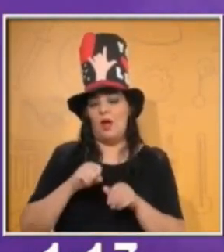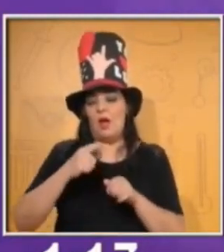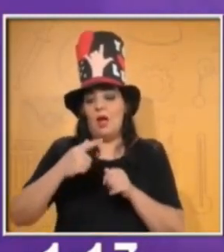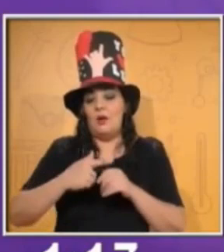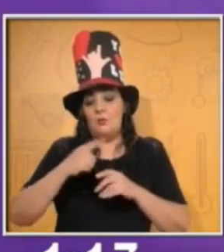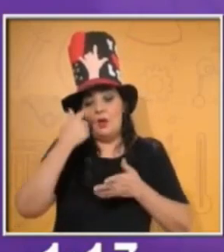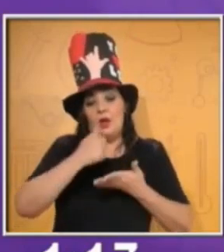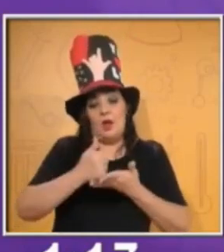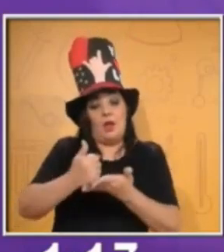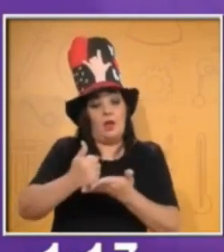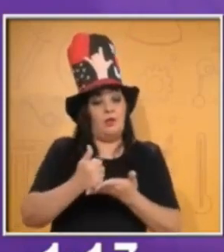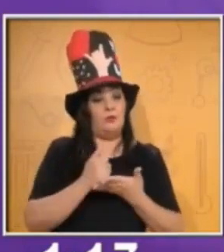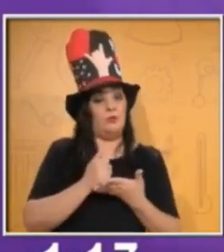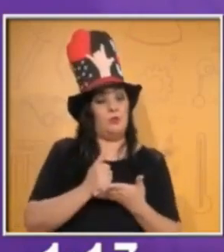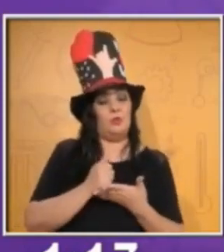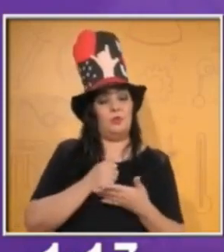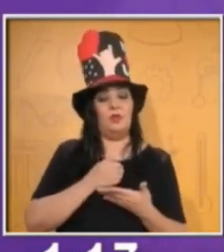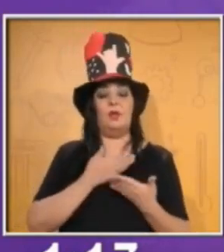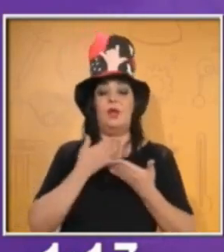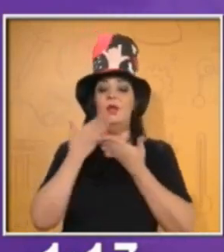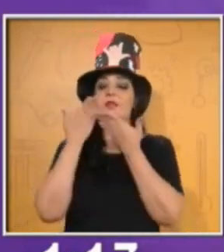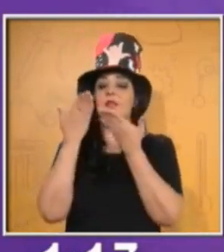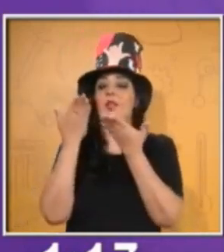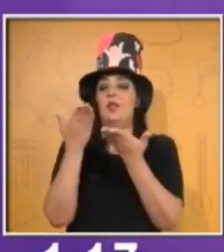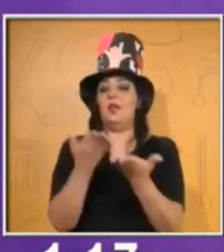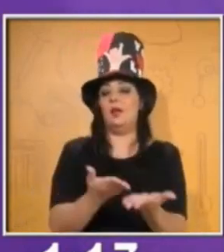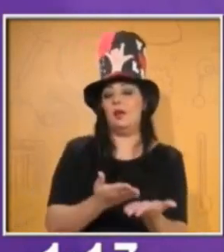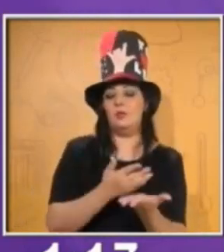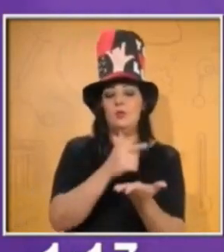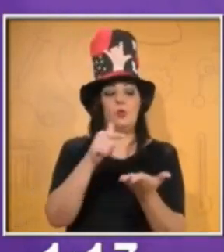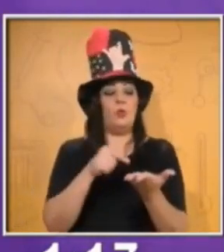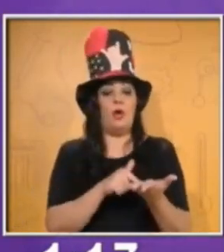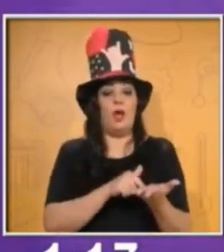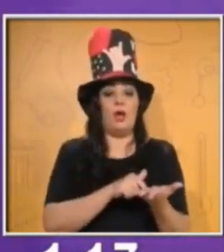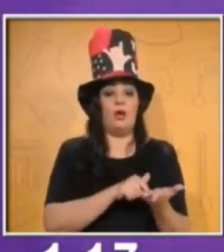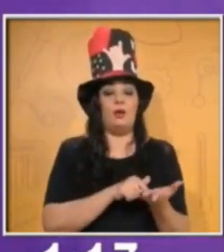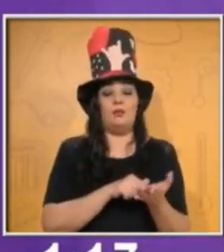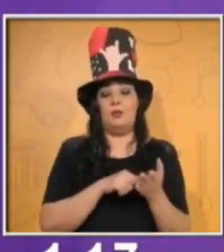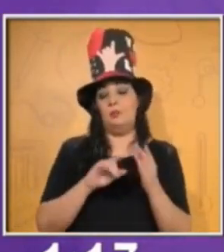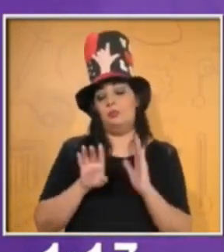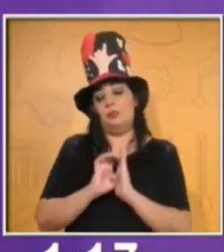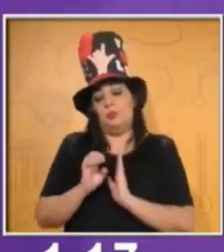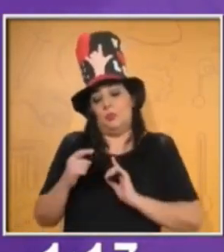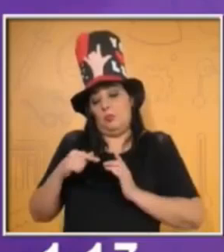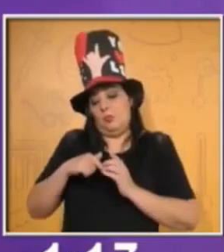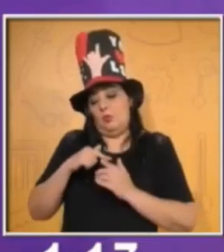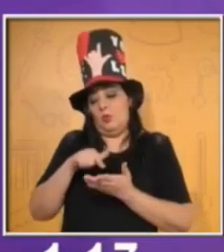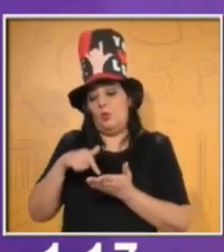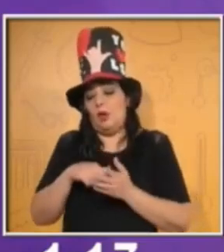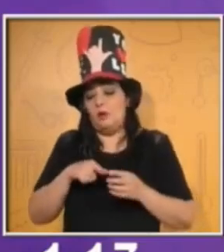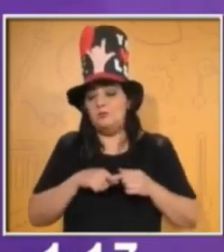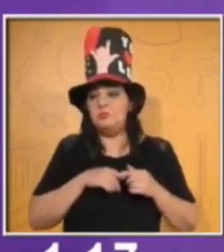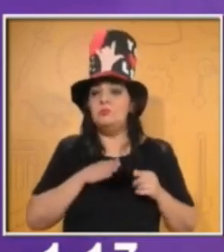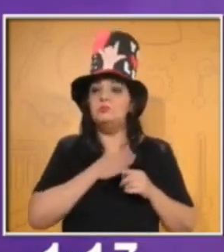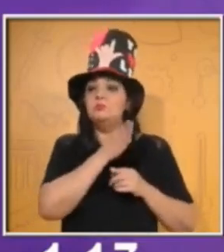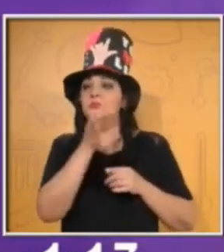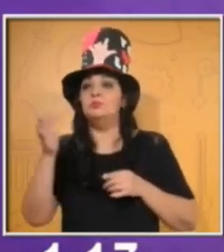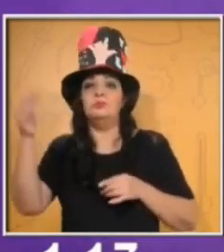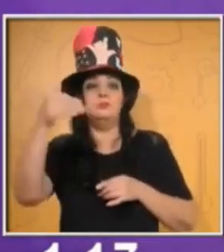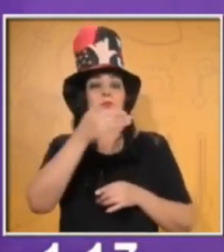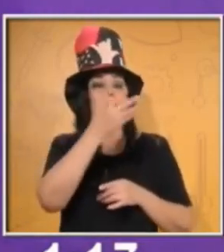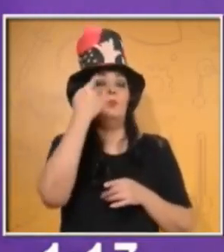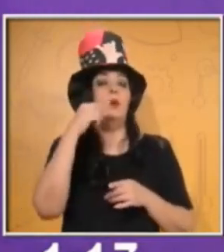de transporte el podernos trasladar de un lugar a otro, pero utilizando algunas herramientas que vamos a ver